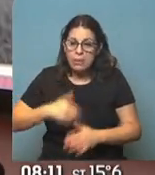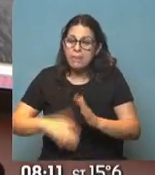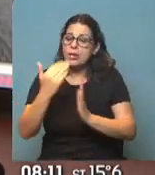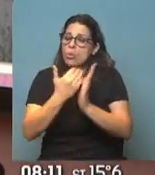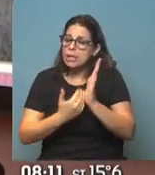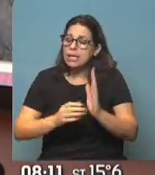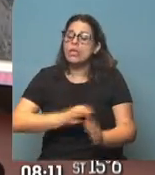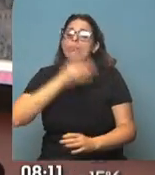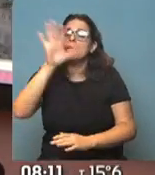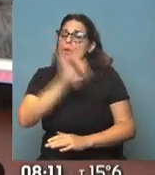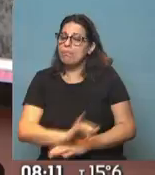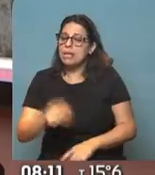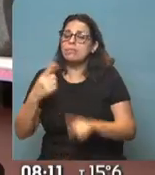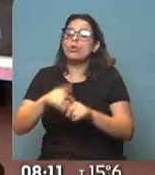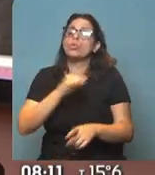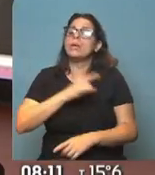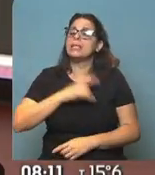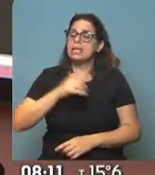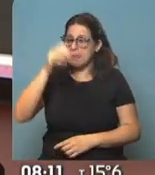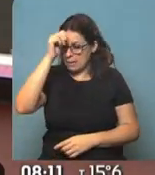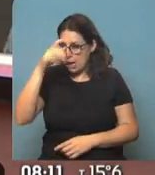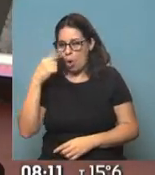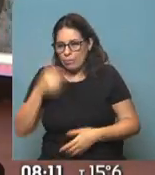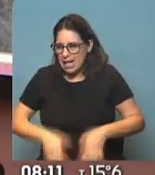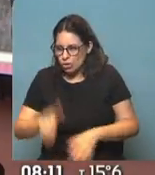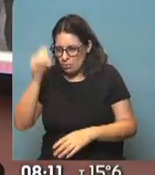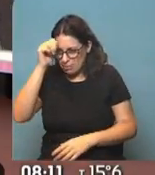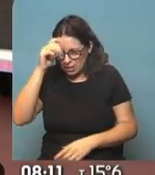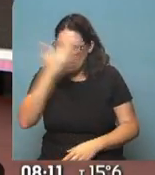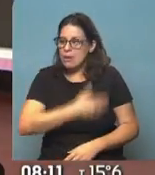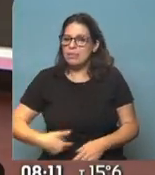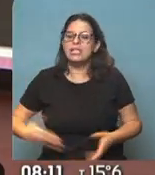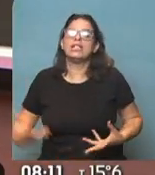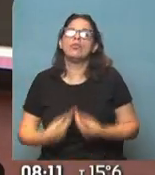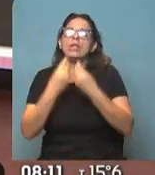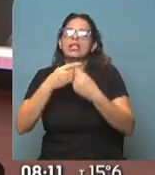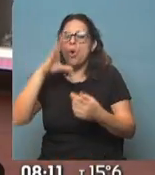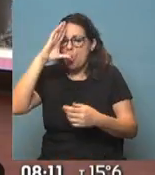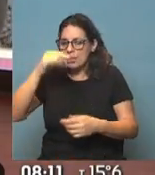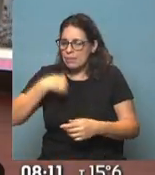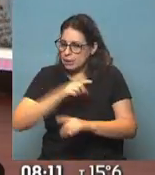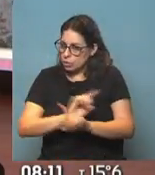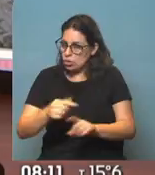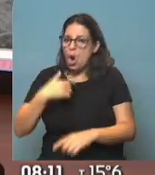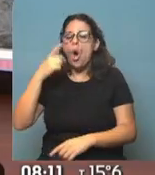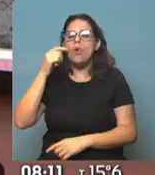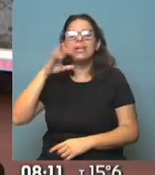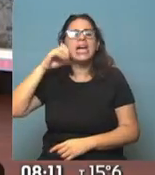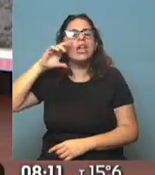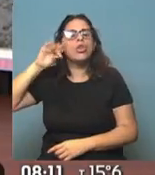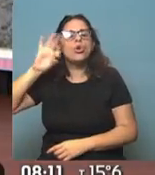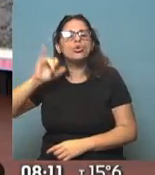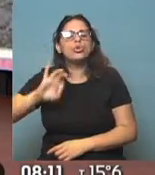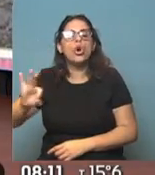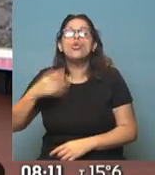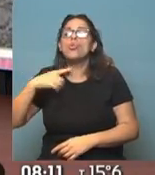esta situación por parte de la Universidad de Mar del Plata. Él es marplatense, presidente de la Fundación No Me Olvides. Y este hombre, Geoffrey Cardoso, que una vez que terminó la